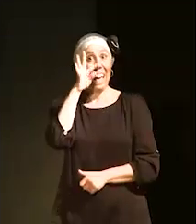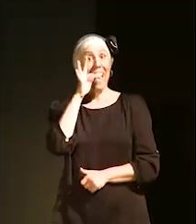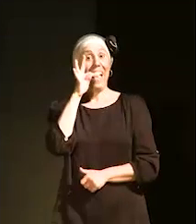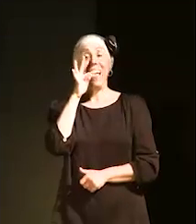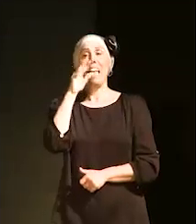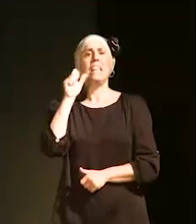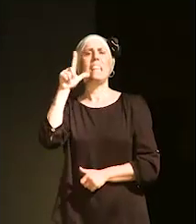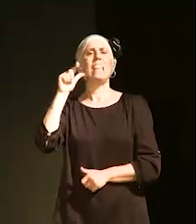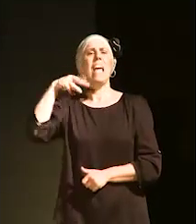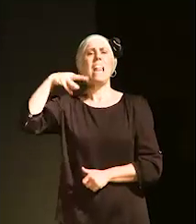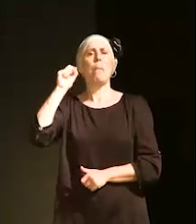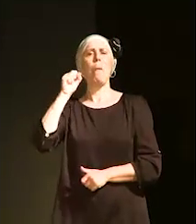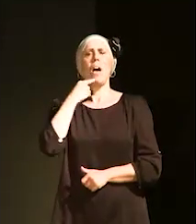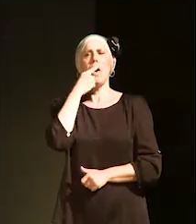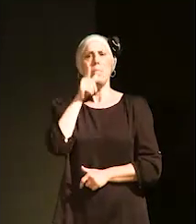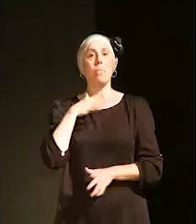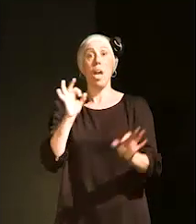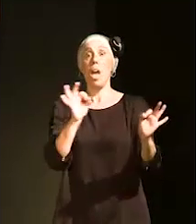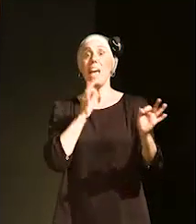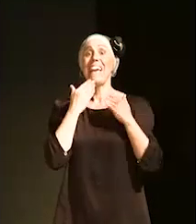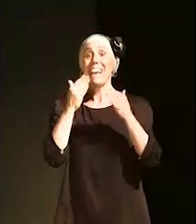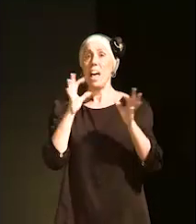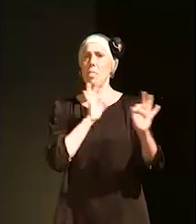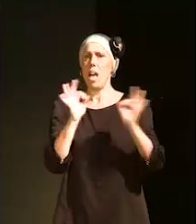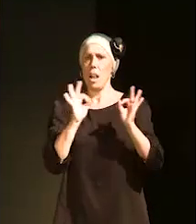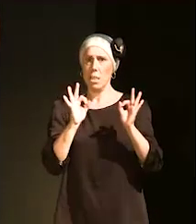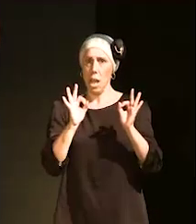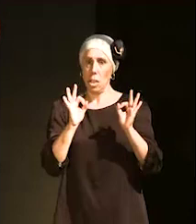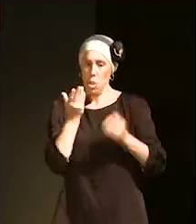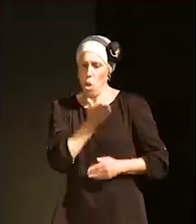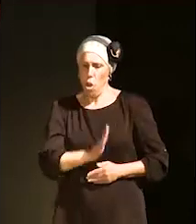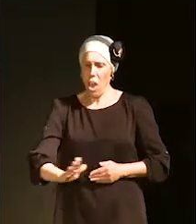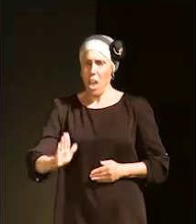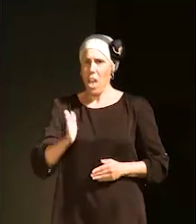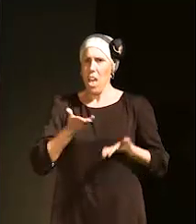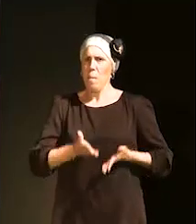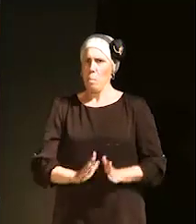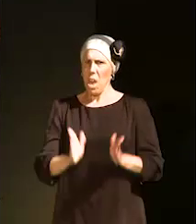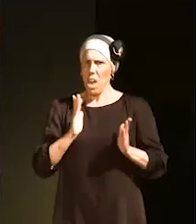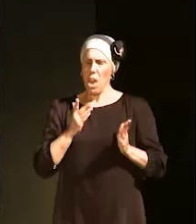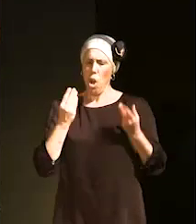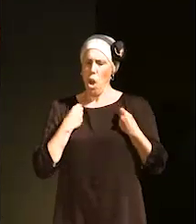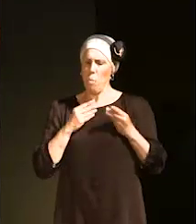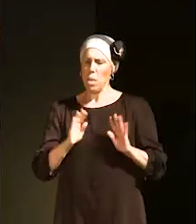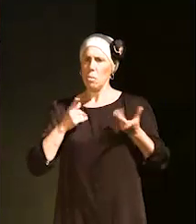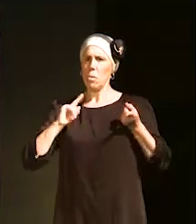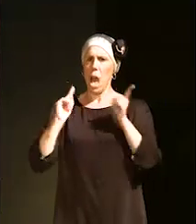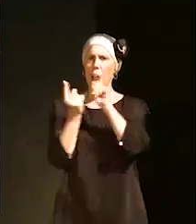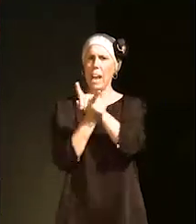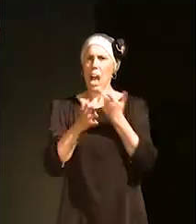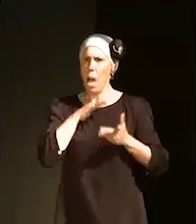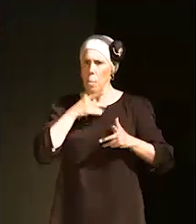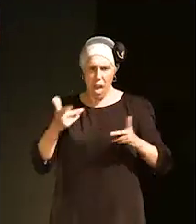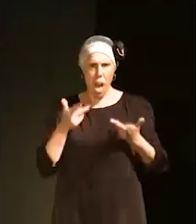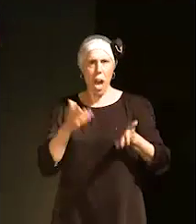transformado la vida de sus hijas e hijos y que de no atreverse a hablar han pasado a ser personas que miran de frente que son